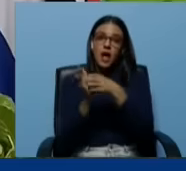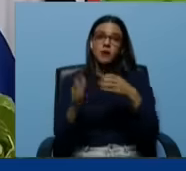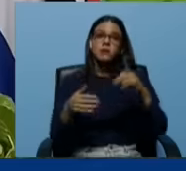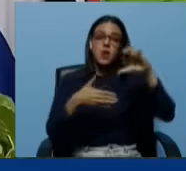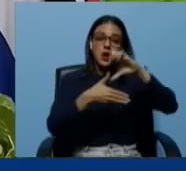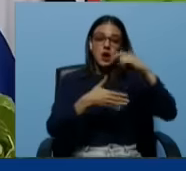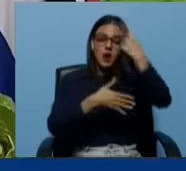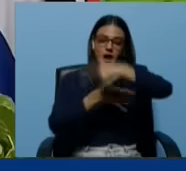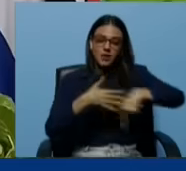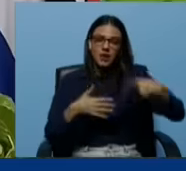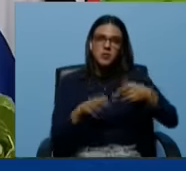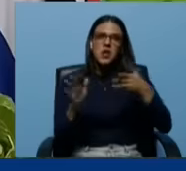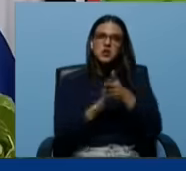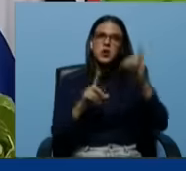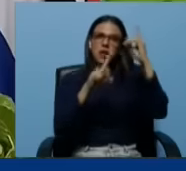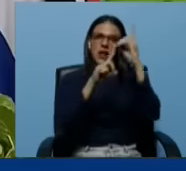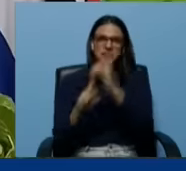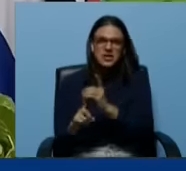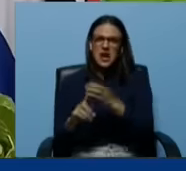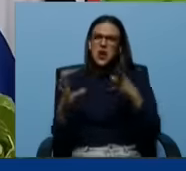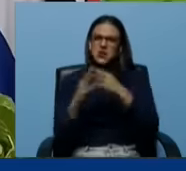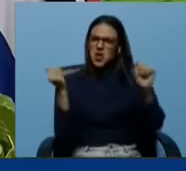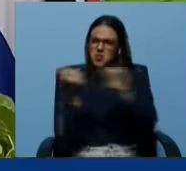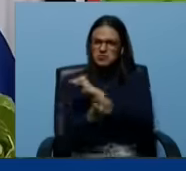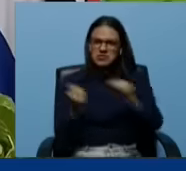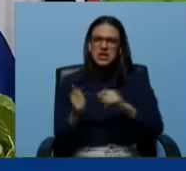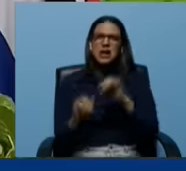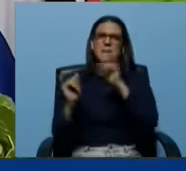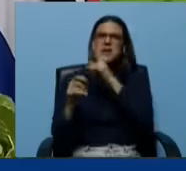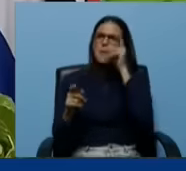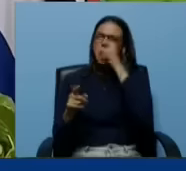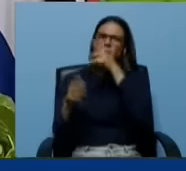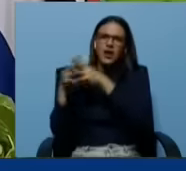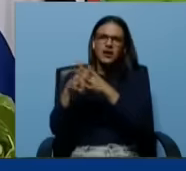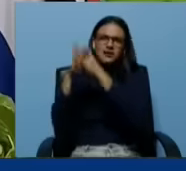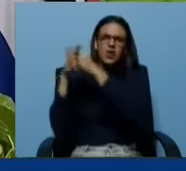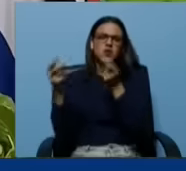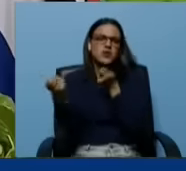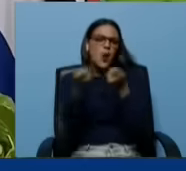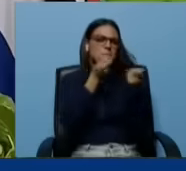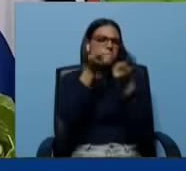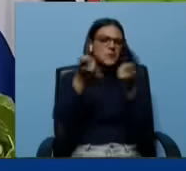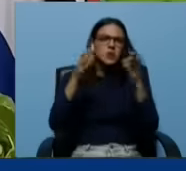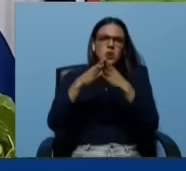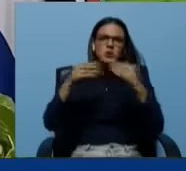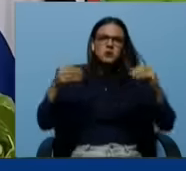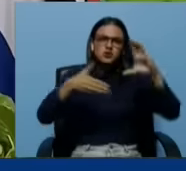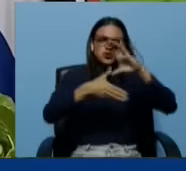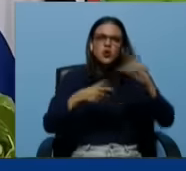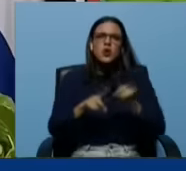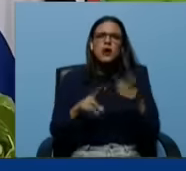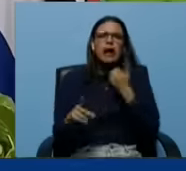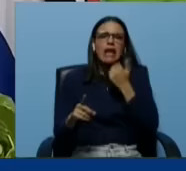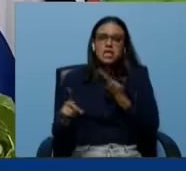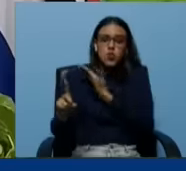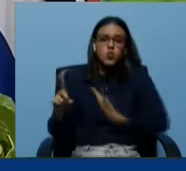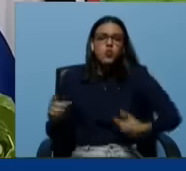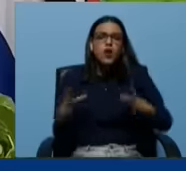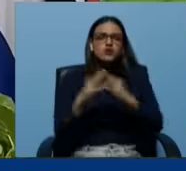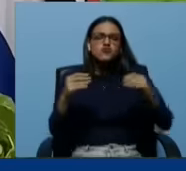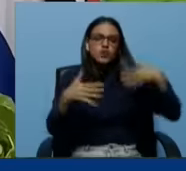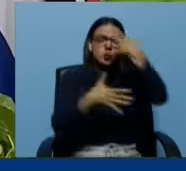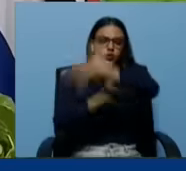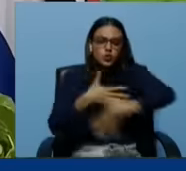Latina, dictaduras, tiranías por todos lados, los yanquis dominando, eran los dueños,